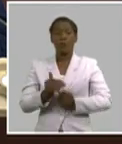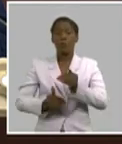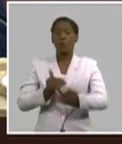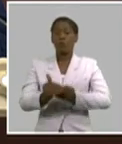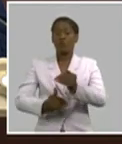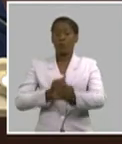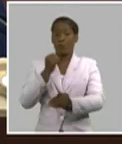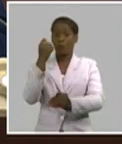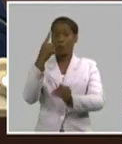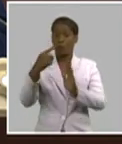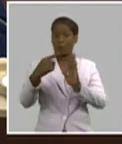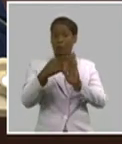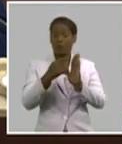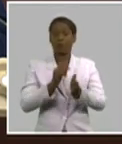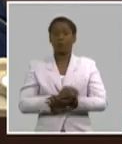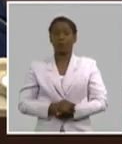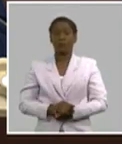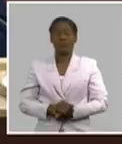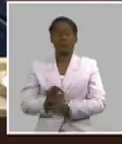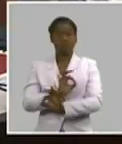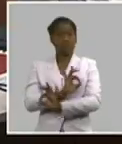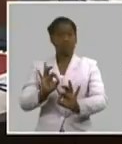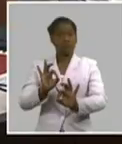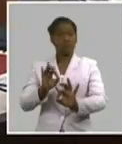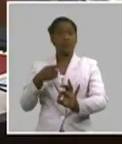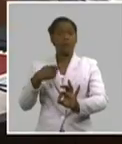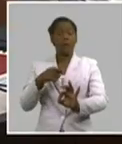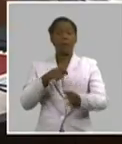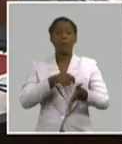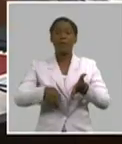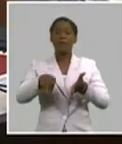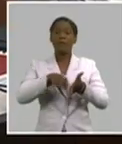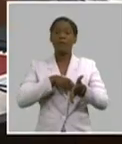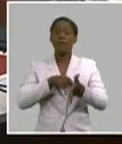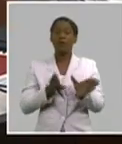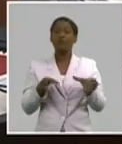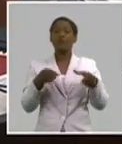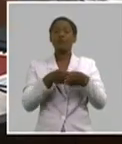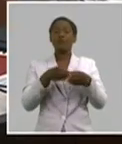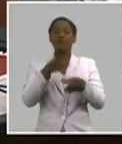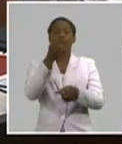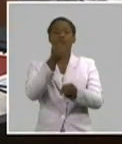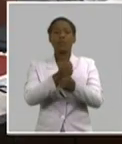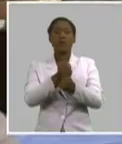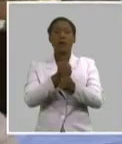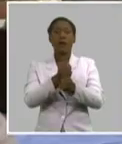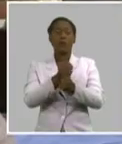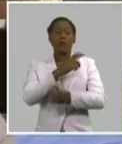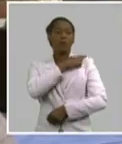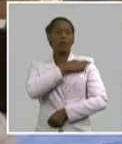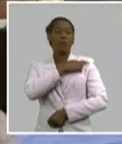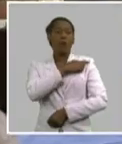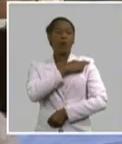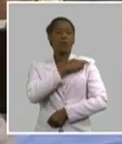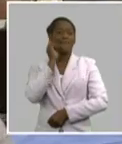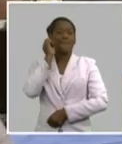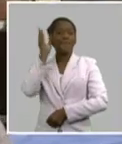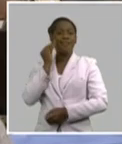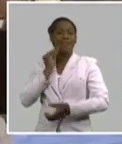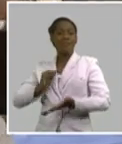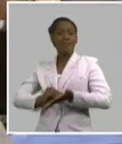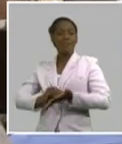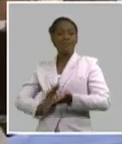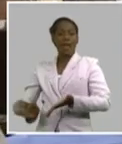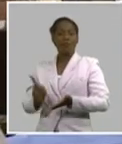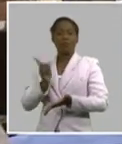es elemental y es el más estratégico, planificar la política de cuadros. Que no es planificar hacer cuadros, es planificar,